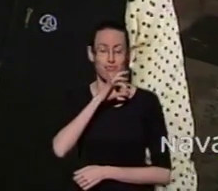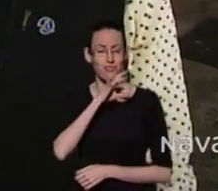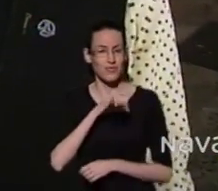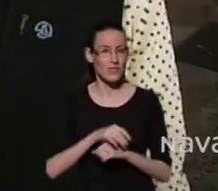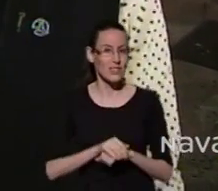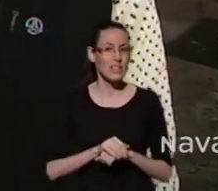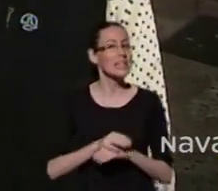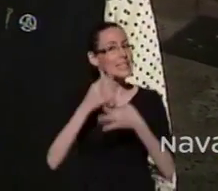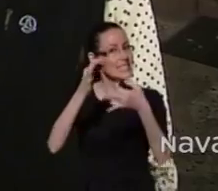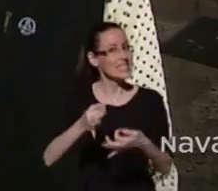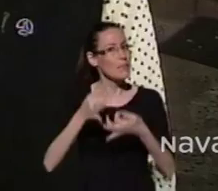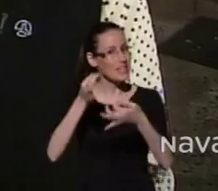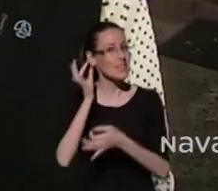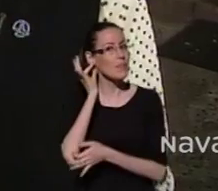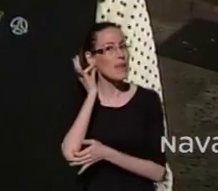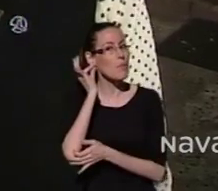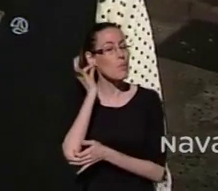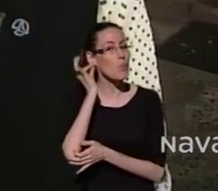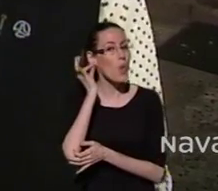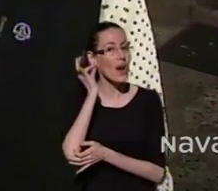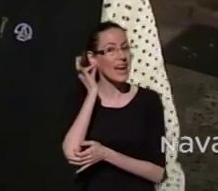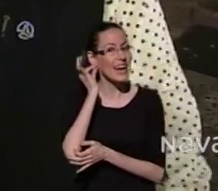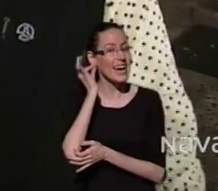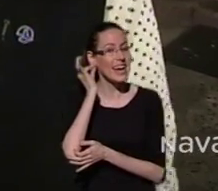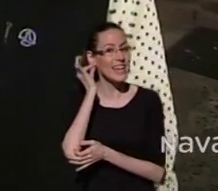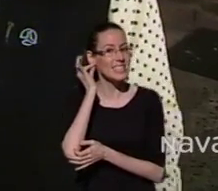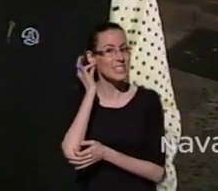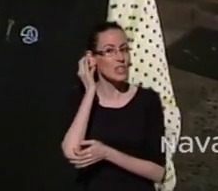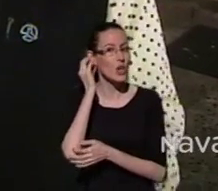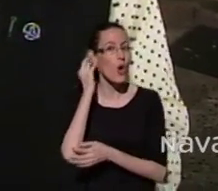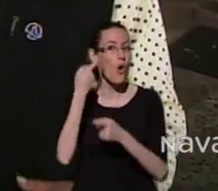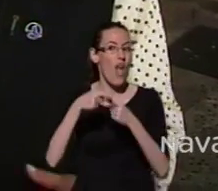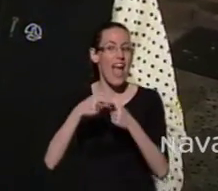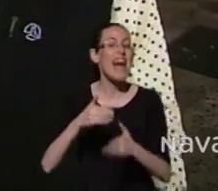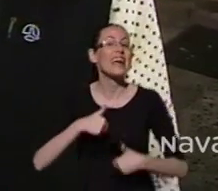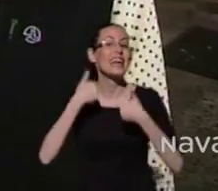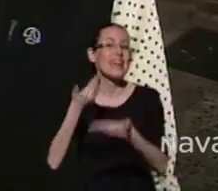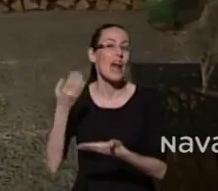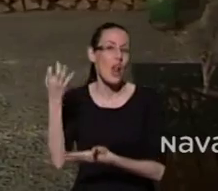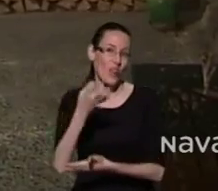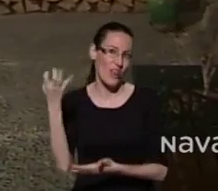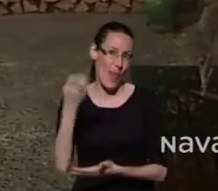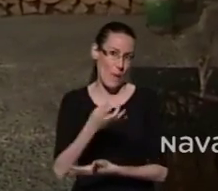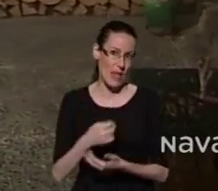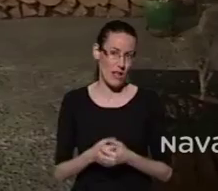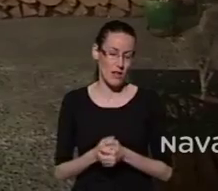el ajuar, ¿no? El ajuar. Y si no había boda. No tenía. Eso era una obligación.